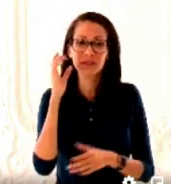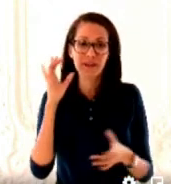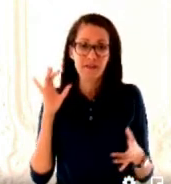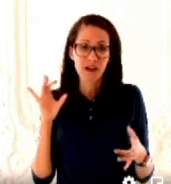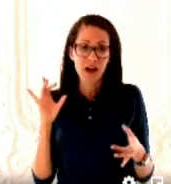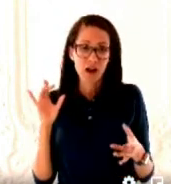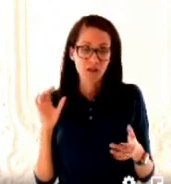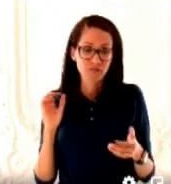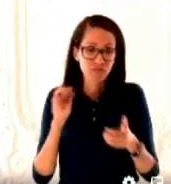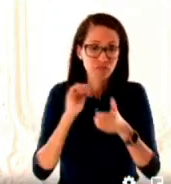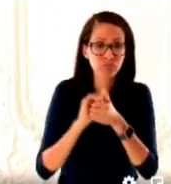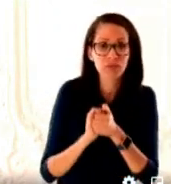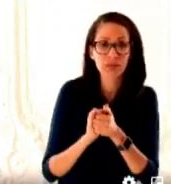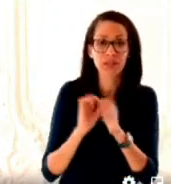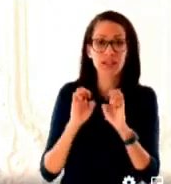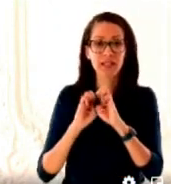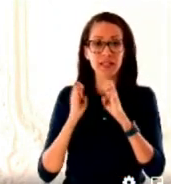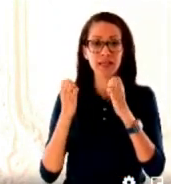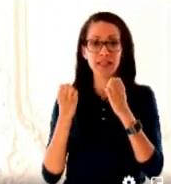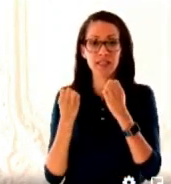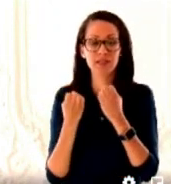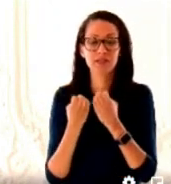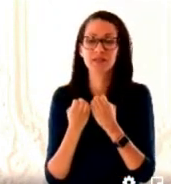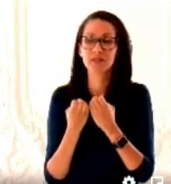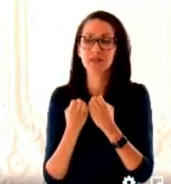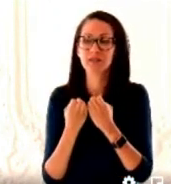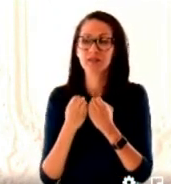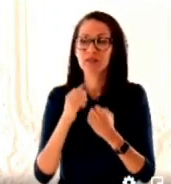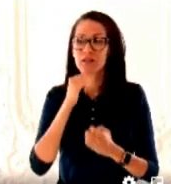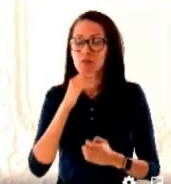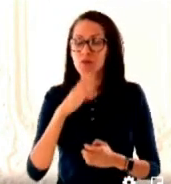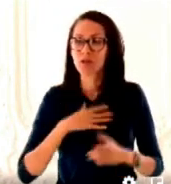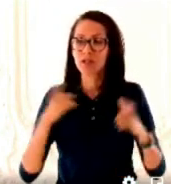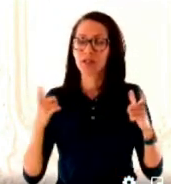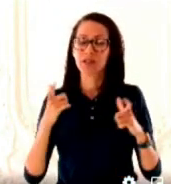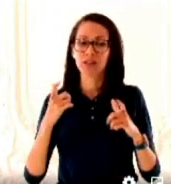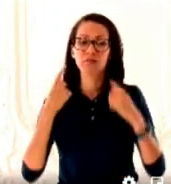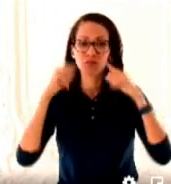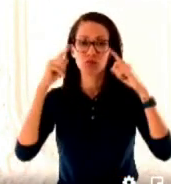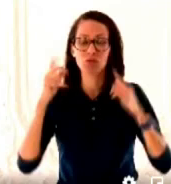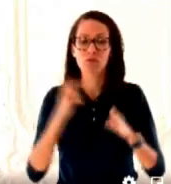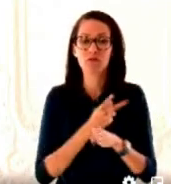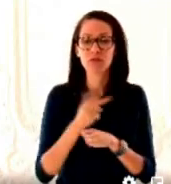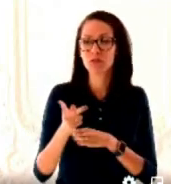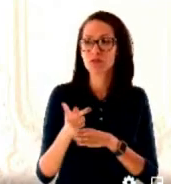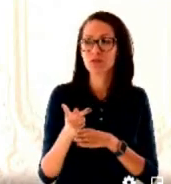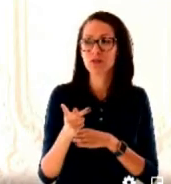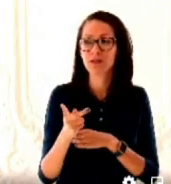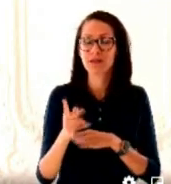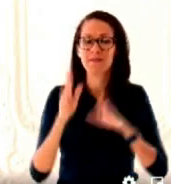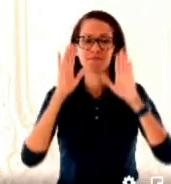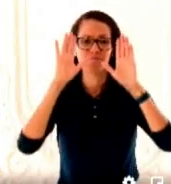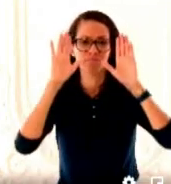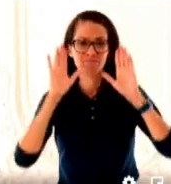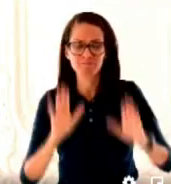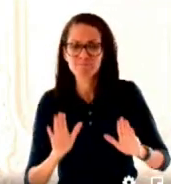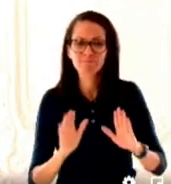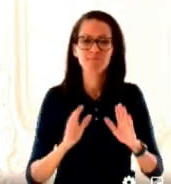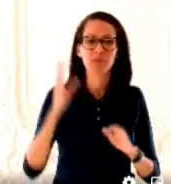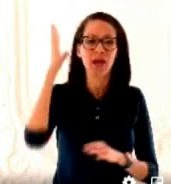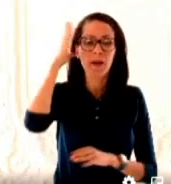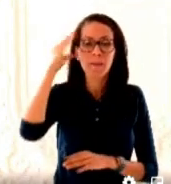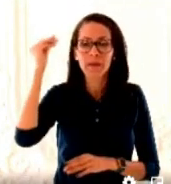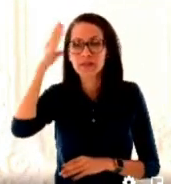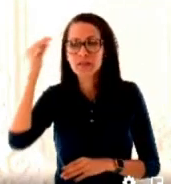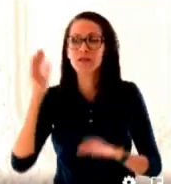equipo una joven mujer con grandes logros profesionales, con tremenda experiencia, con